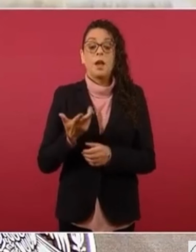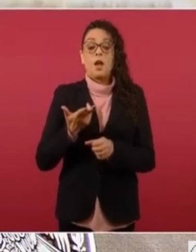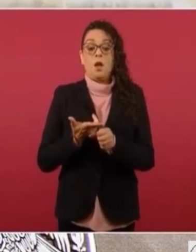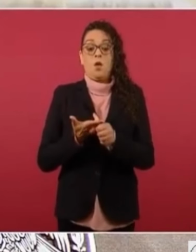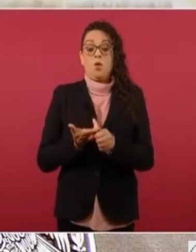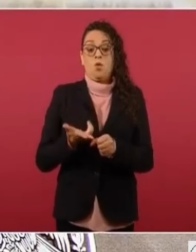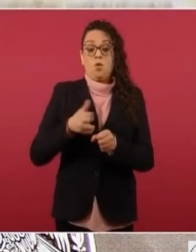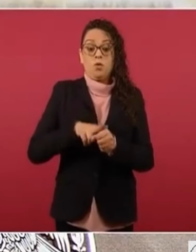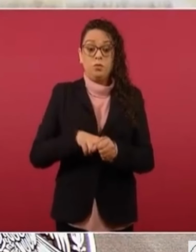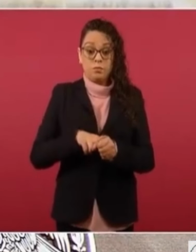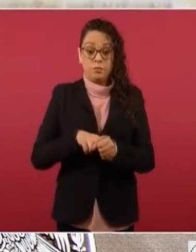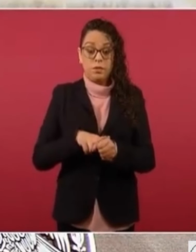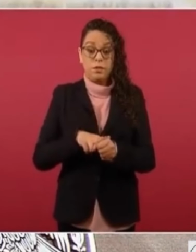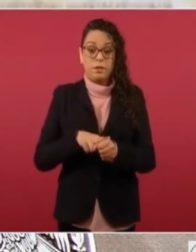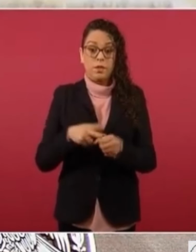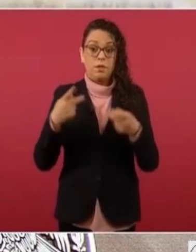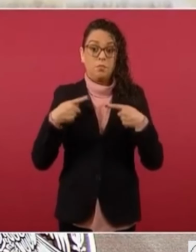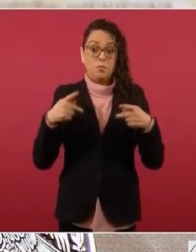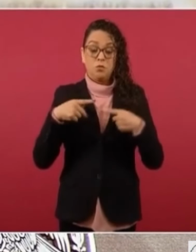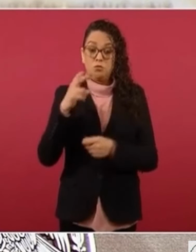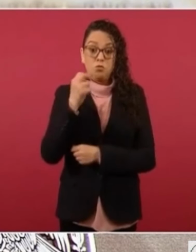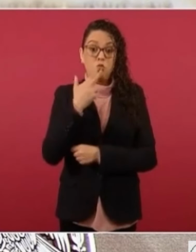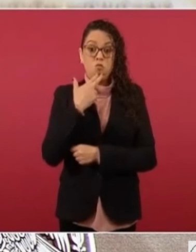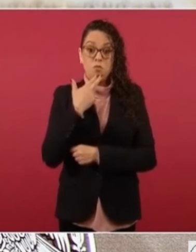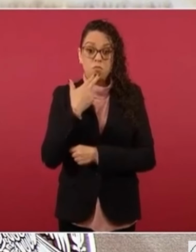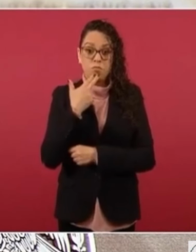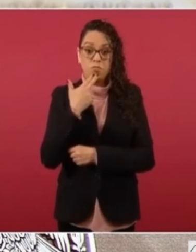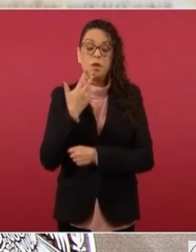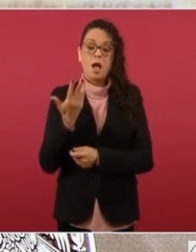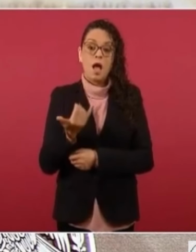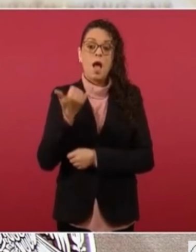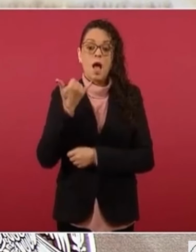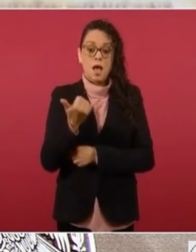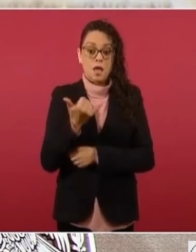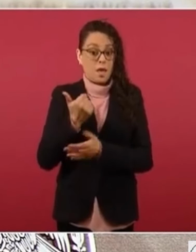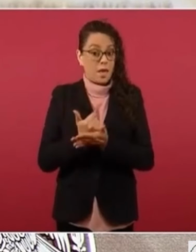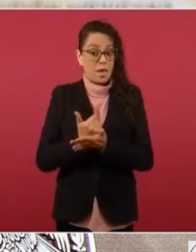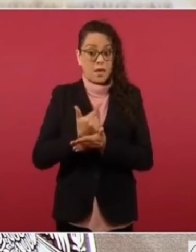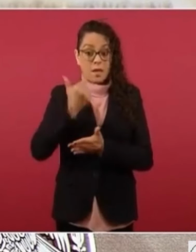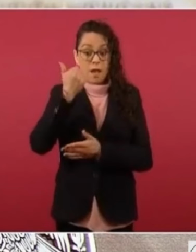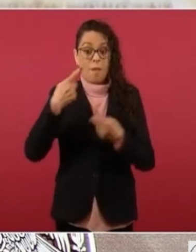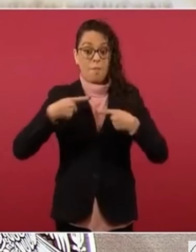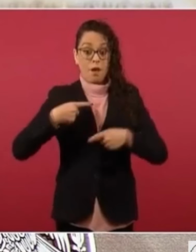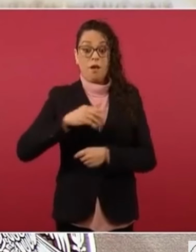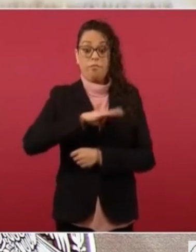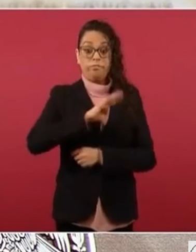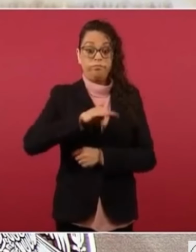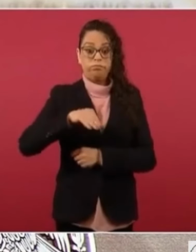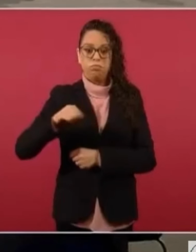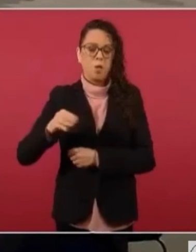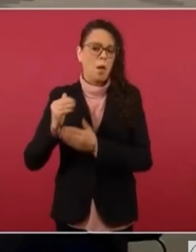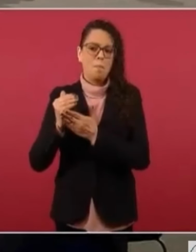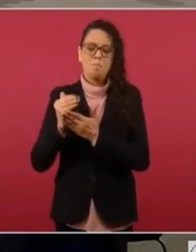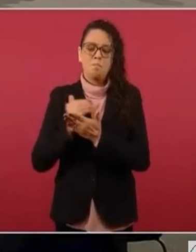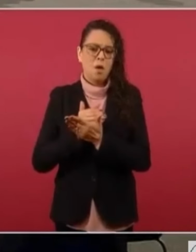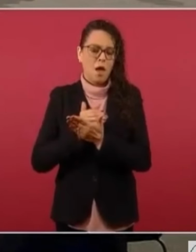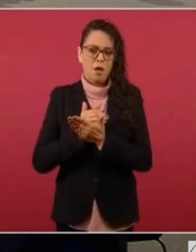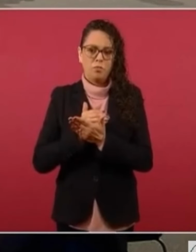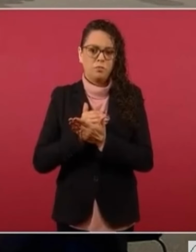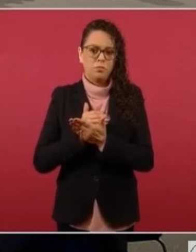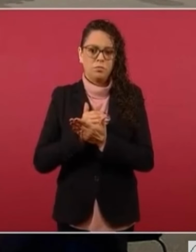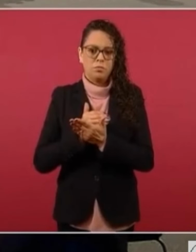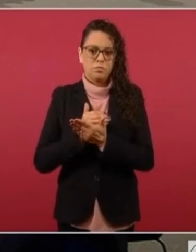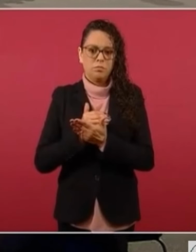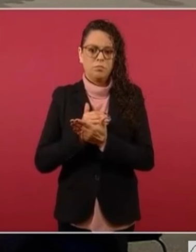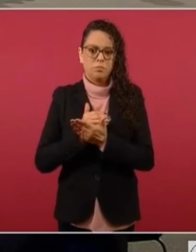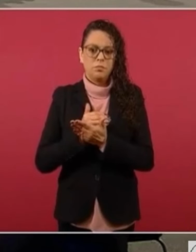hospitalización tan baja, así como la letalidad también baja presentada en esta última ola,